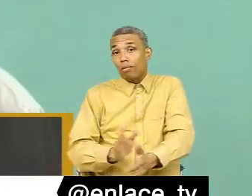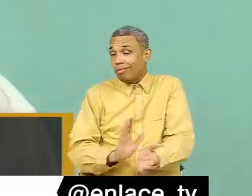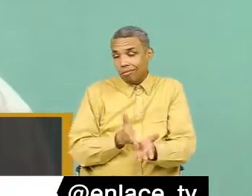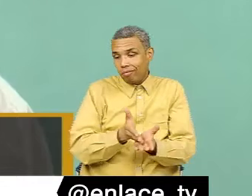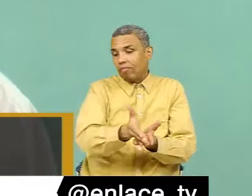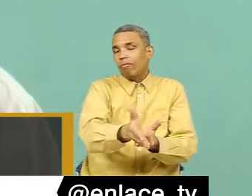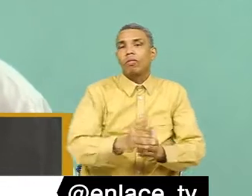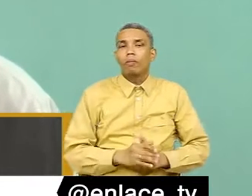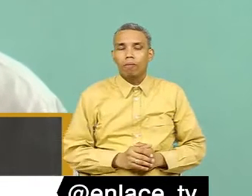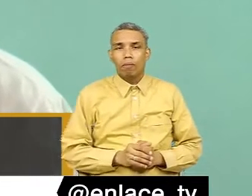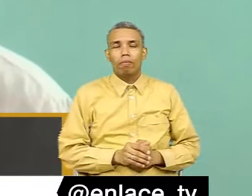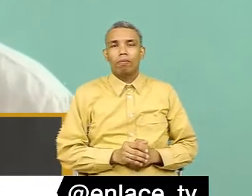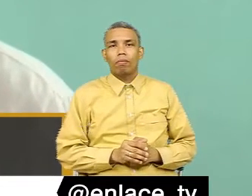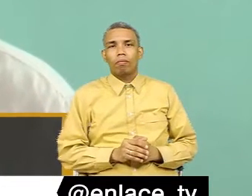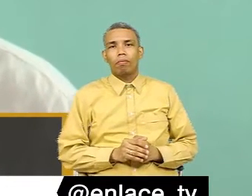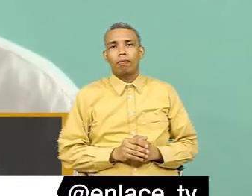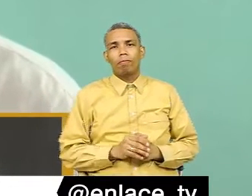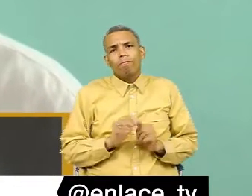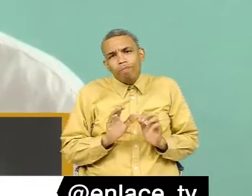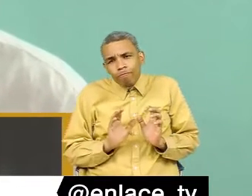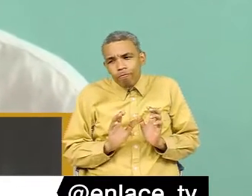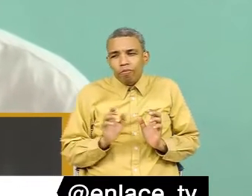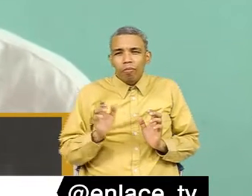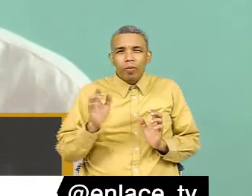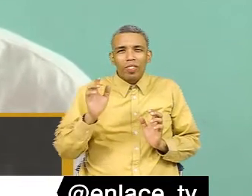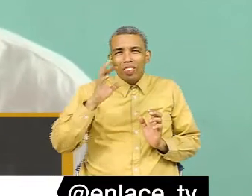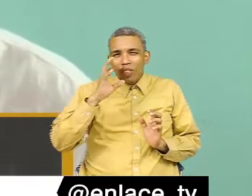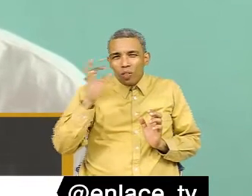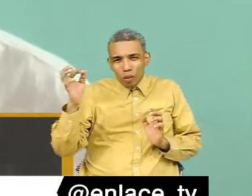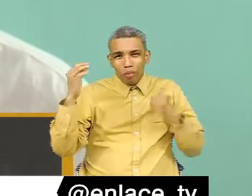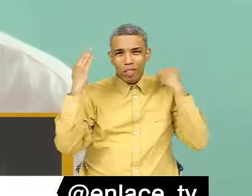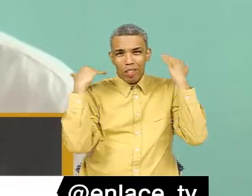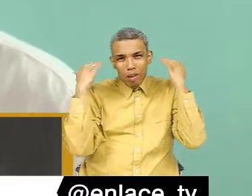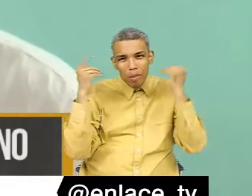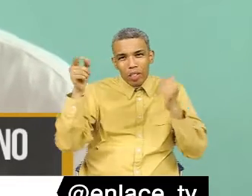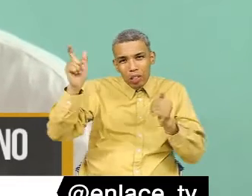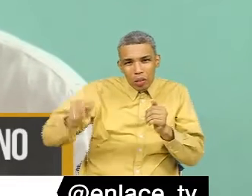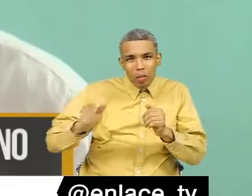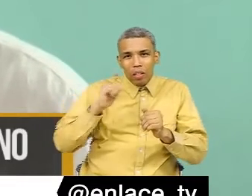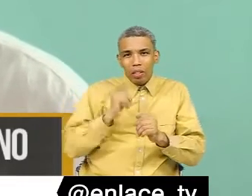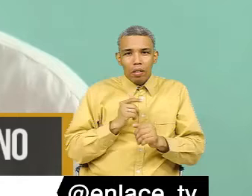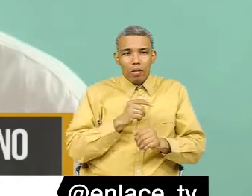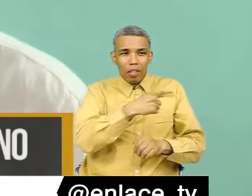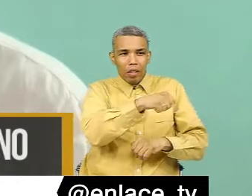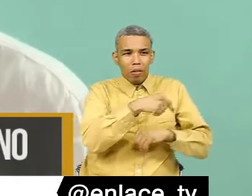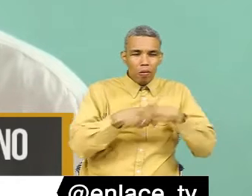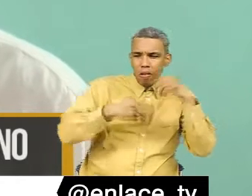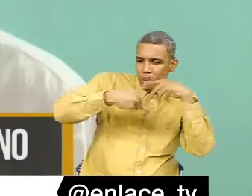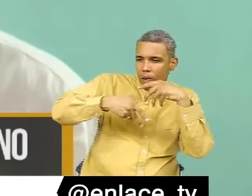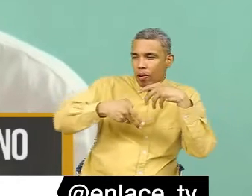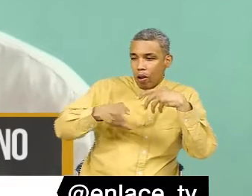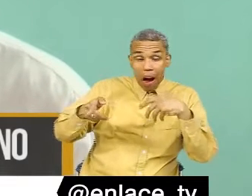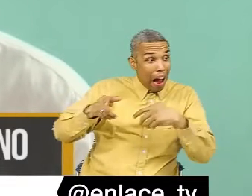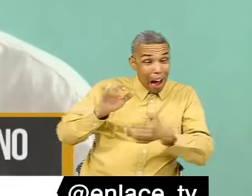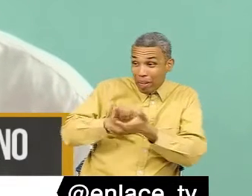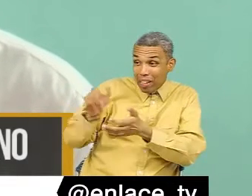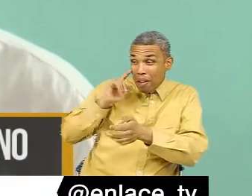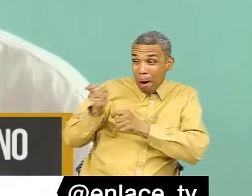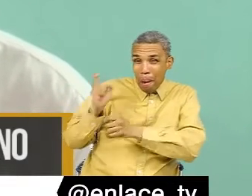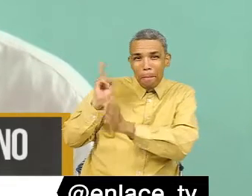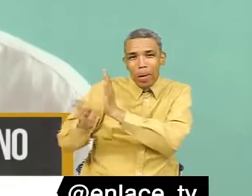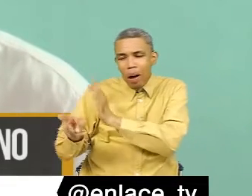que ocurrió con Álvaro Rincón no vuelva a suceder en este escenario de